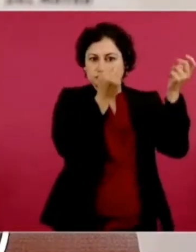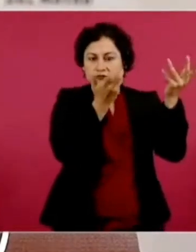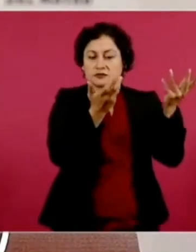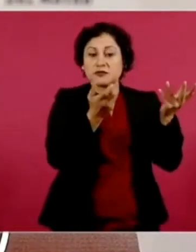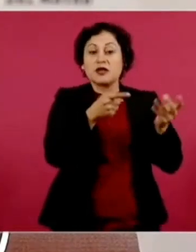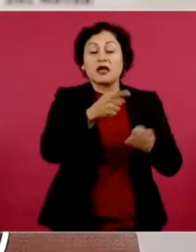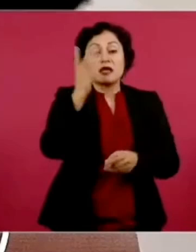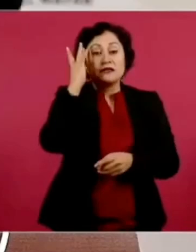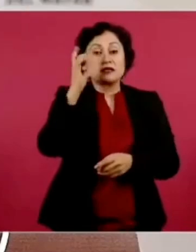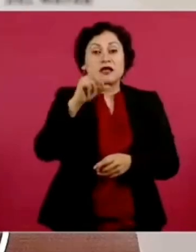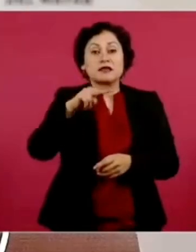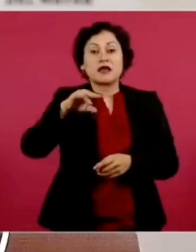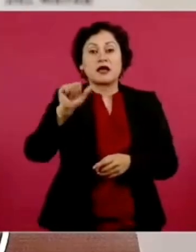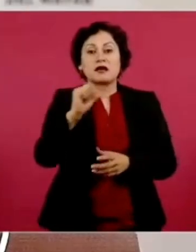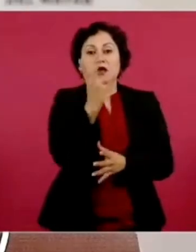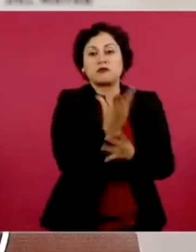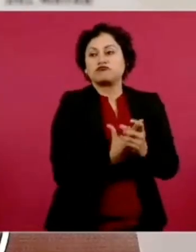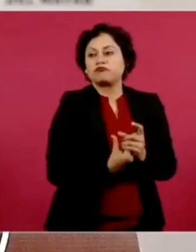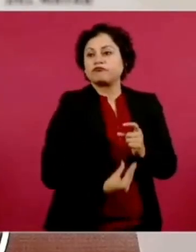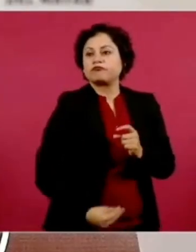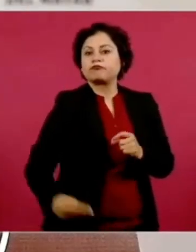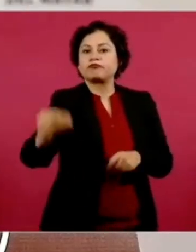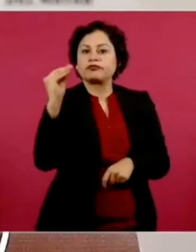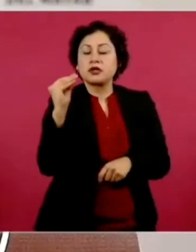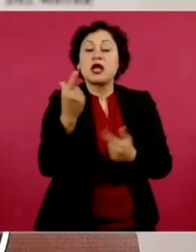conservadores lo fueron a buscar.